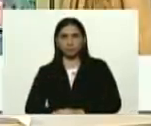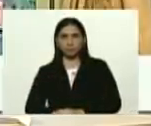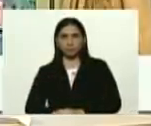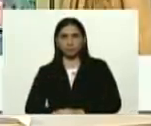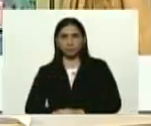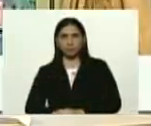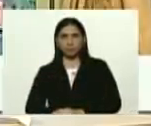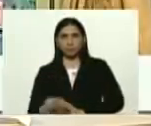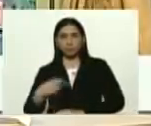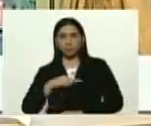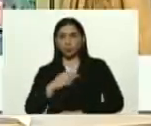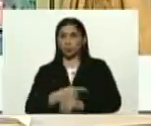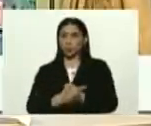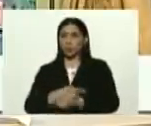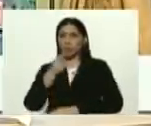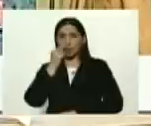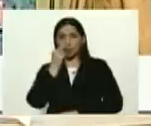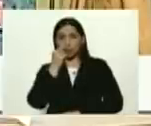Nuestros hermanos peruanos.